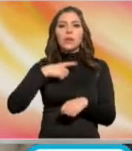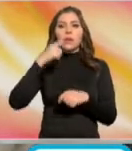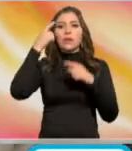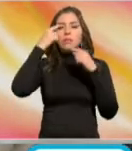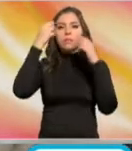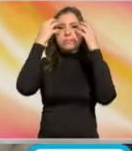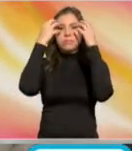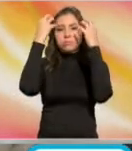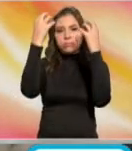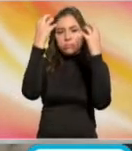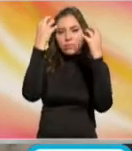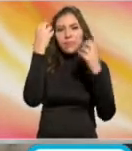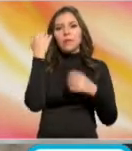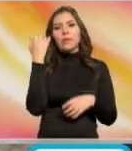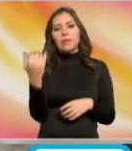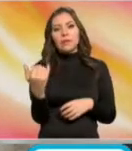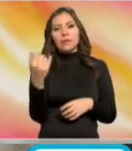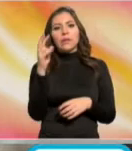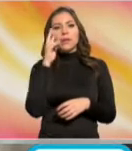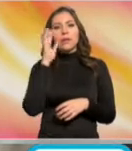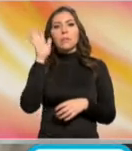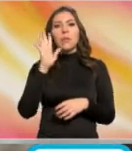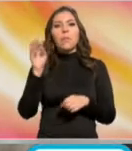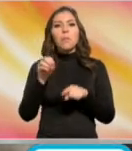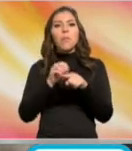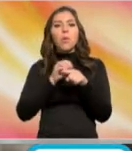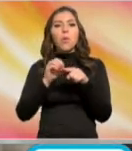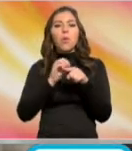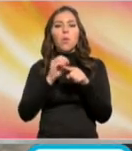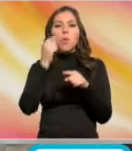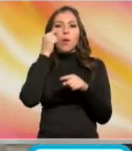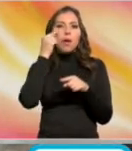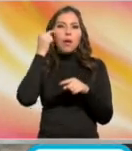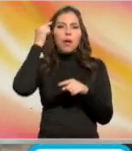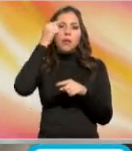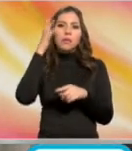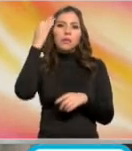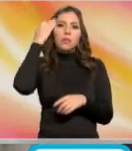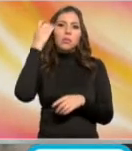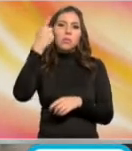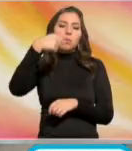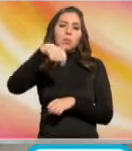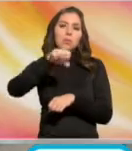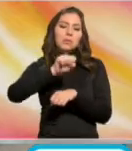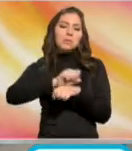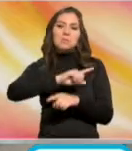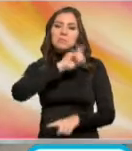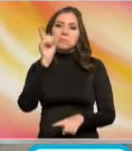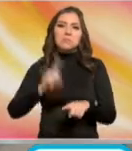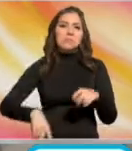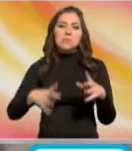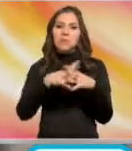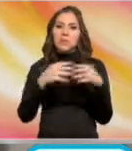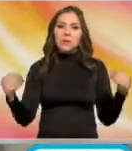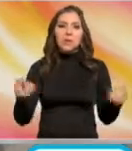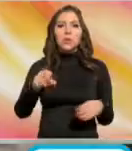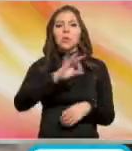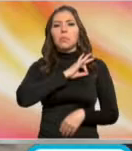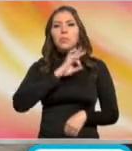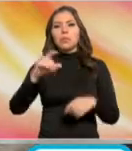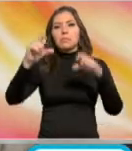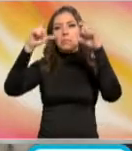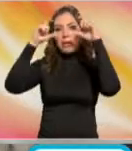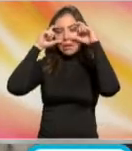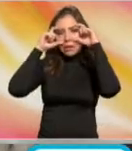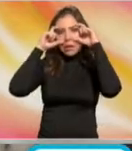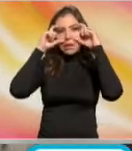párpados inflamados y con pequeños moretones alrededor. Ok. Ajá, pero que duran 1 semana y se eliminan completamente. Ok. Puede andar con lentes